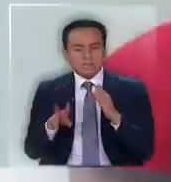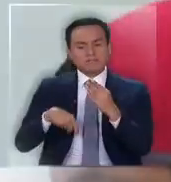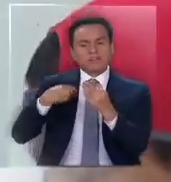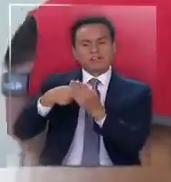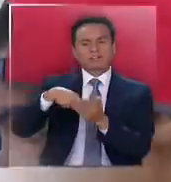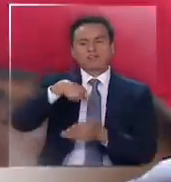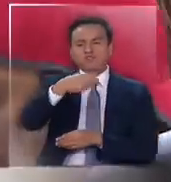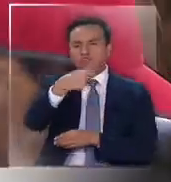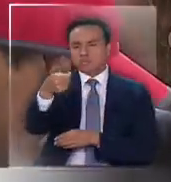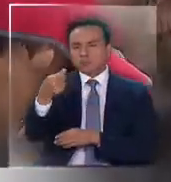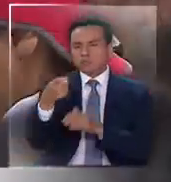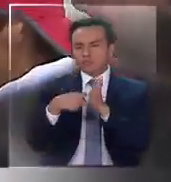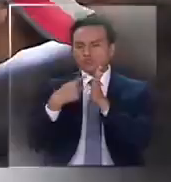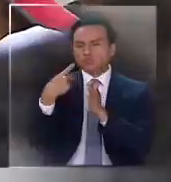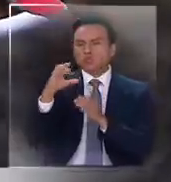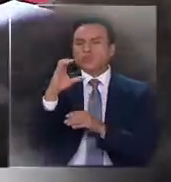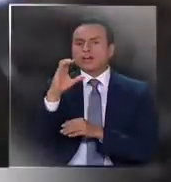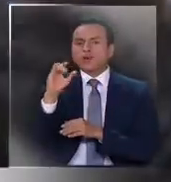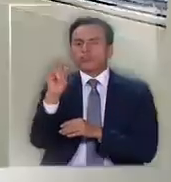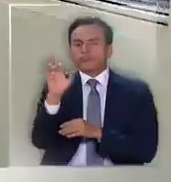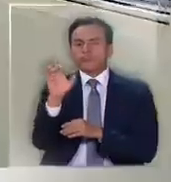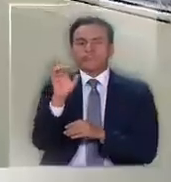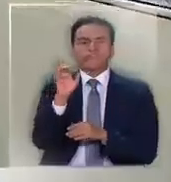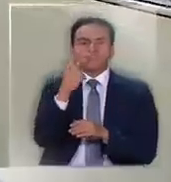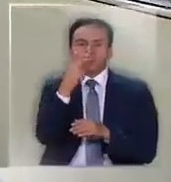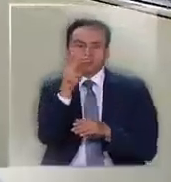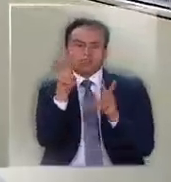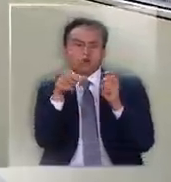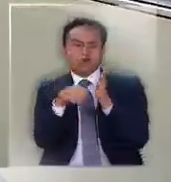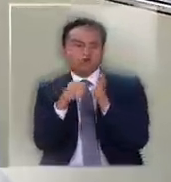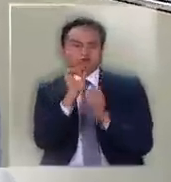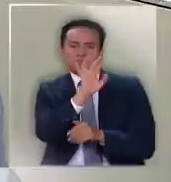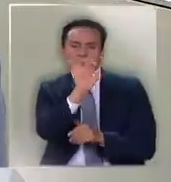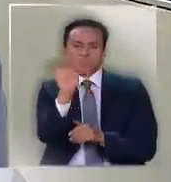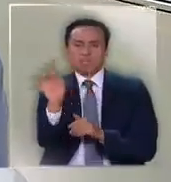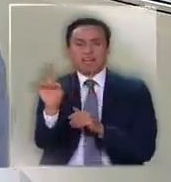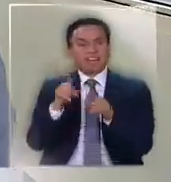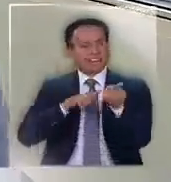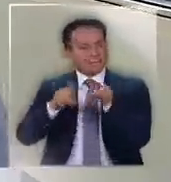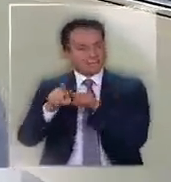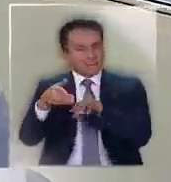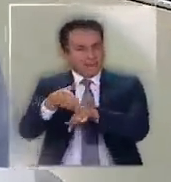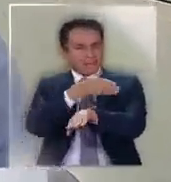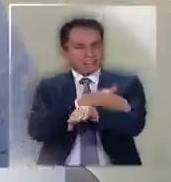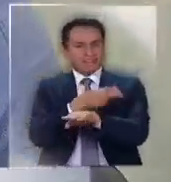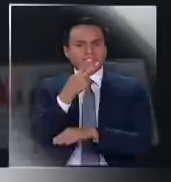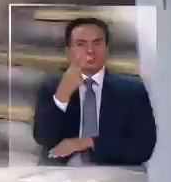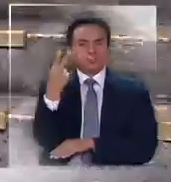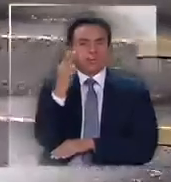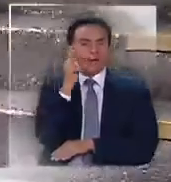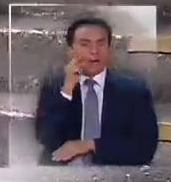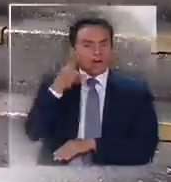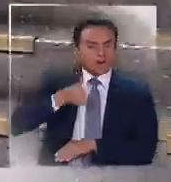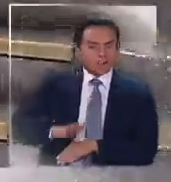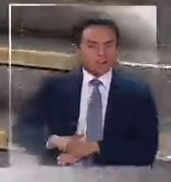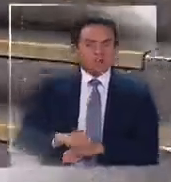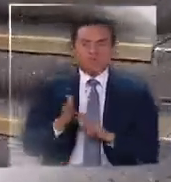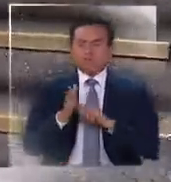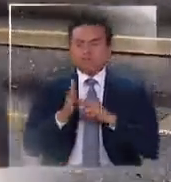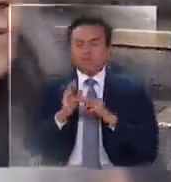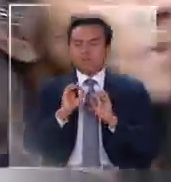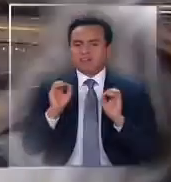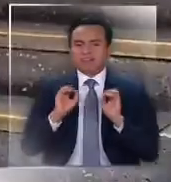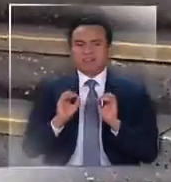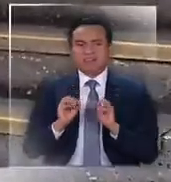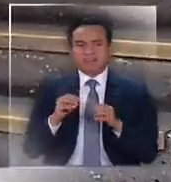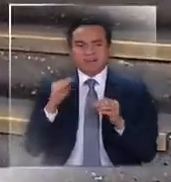la devolución de impuestos en sus cuentas corrientes, vistas o RUT, para quienes hicieron el trámite antes del 22 de abril. Ningún problema,